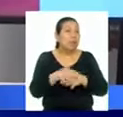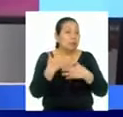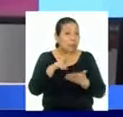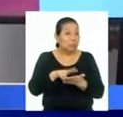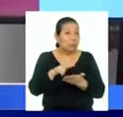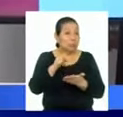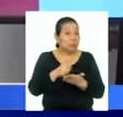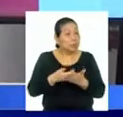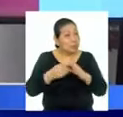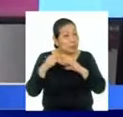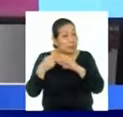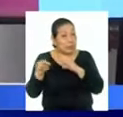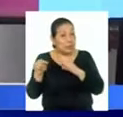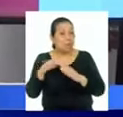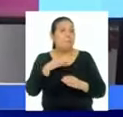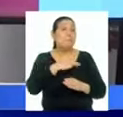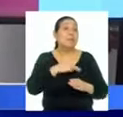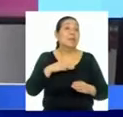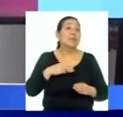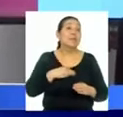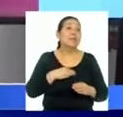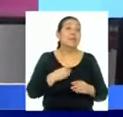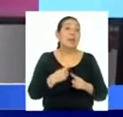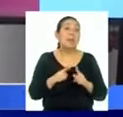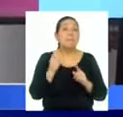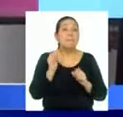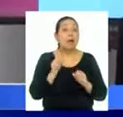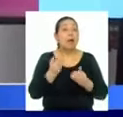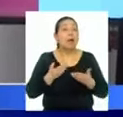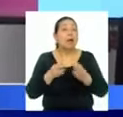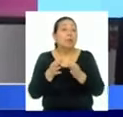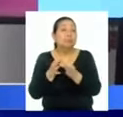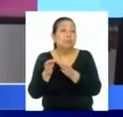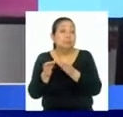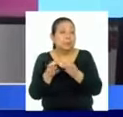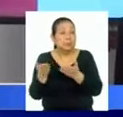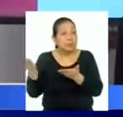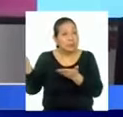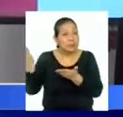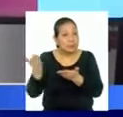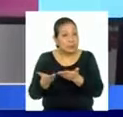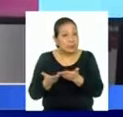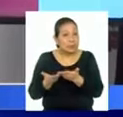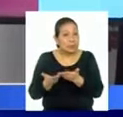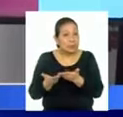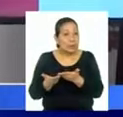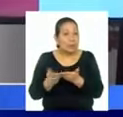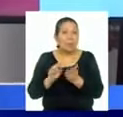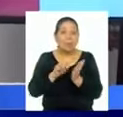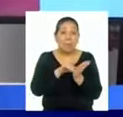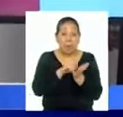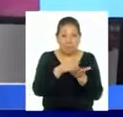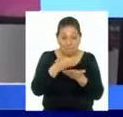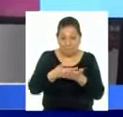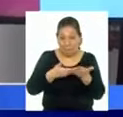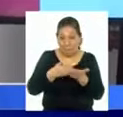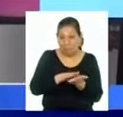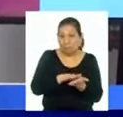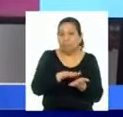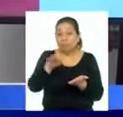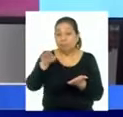aprobados, se remiten al Ministerio Público para la traducción y para el envío del caso a los Estados Unidos. Ese es un poco